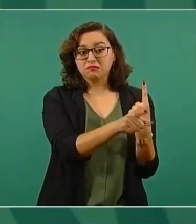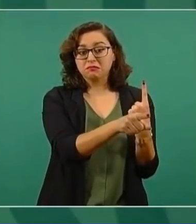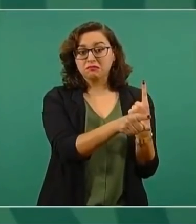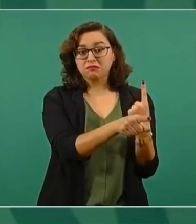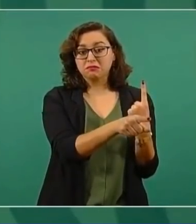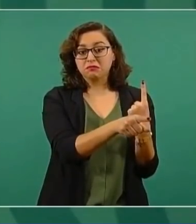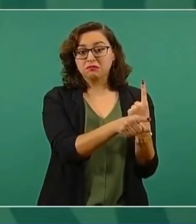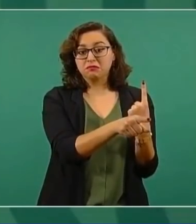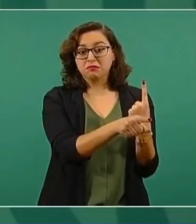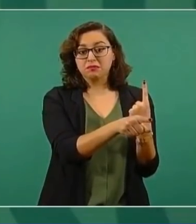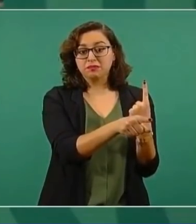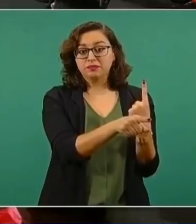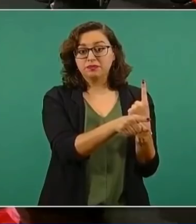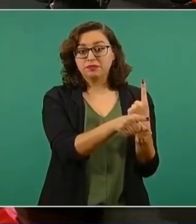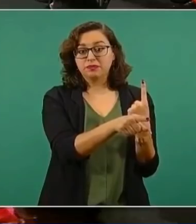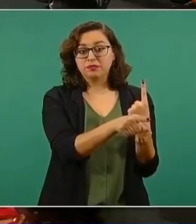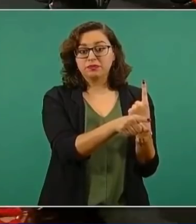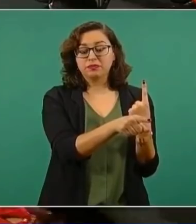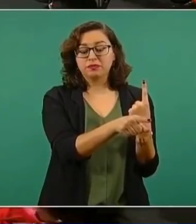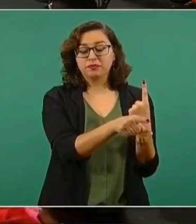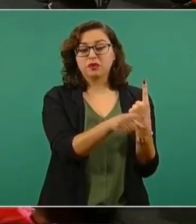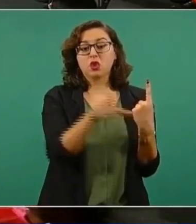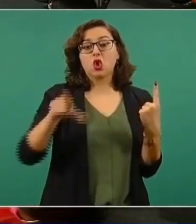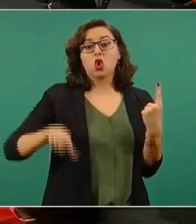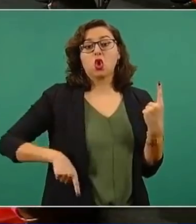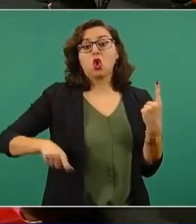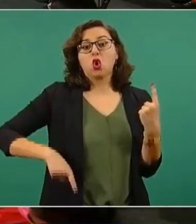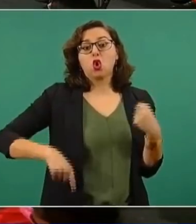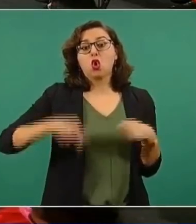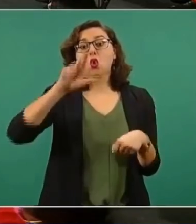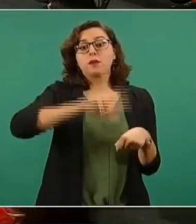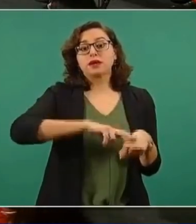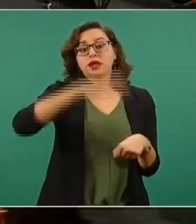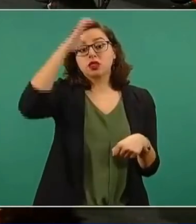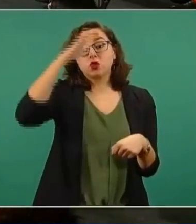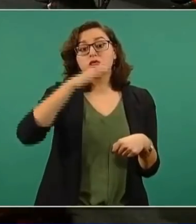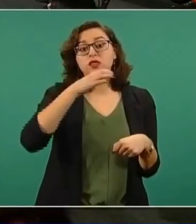a quien fue gobernador de Coahuila,